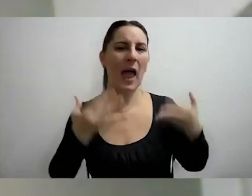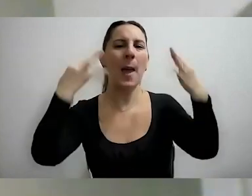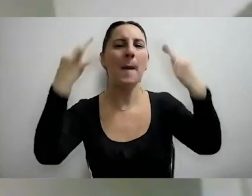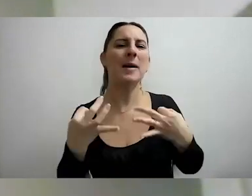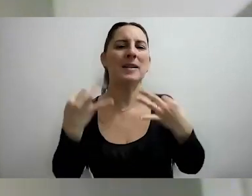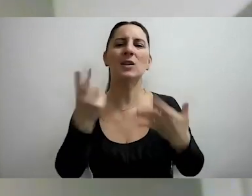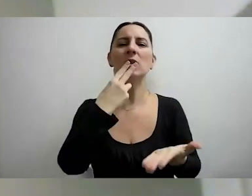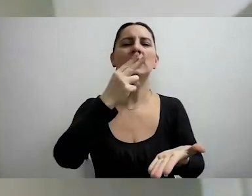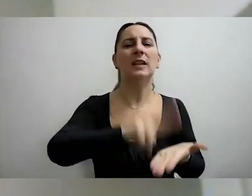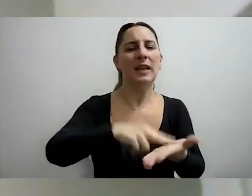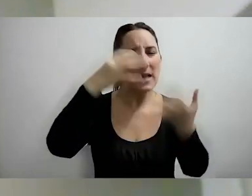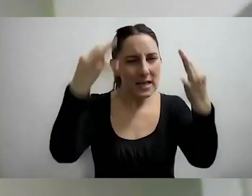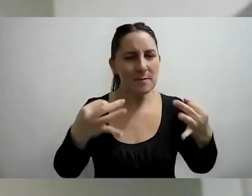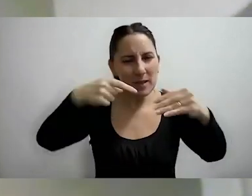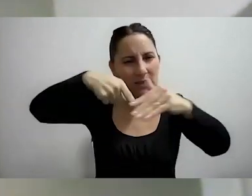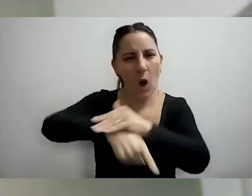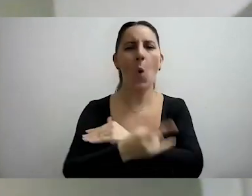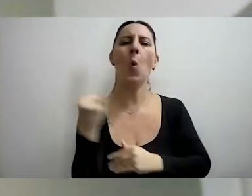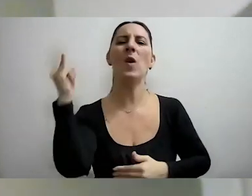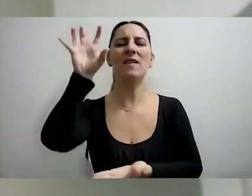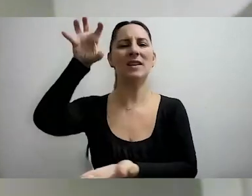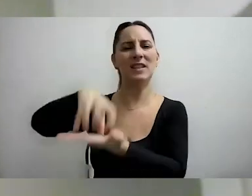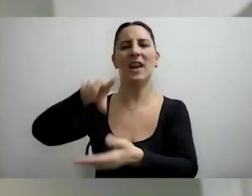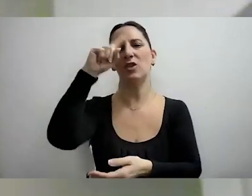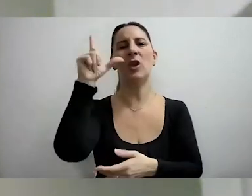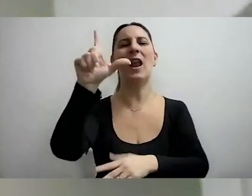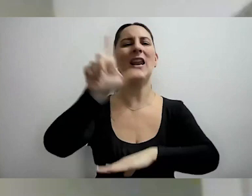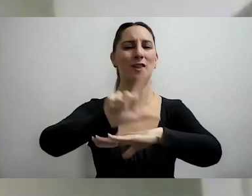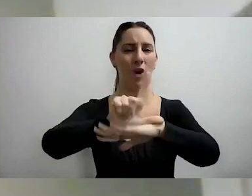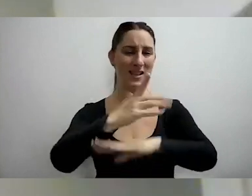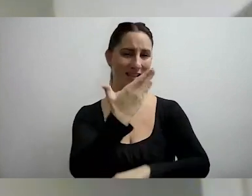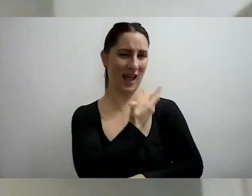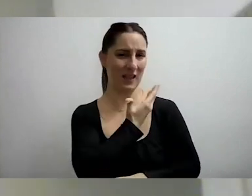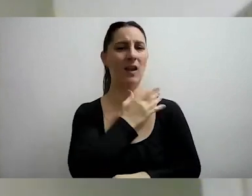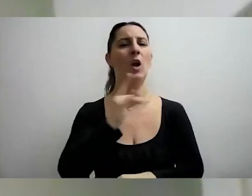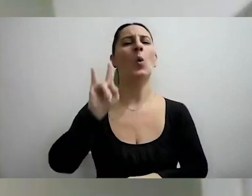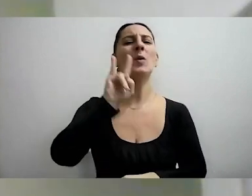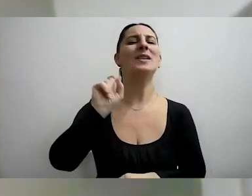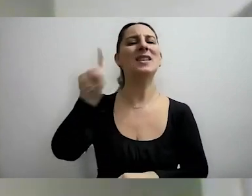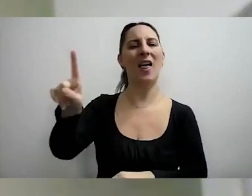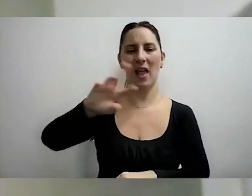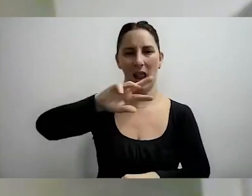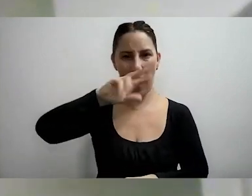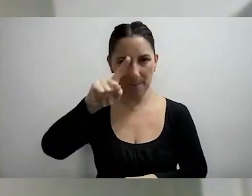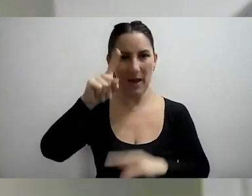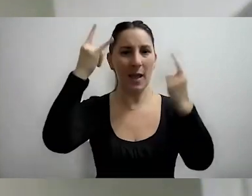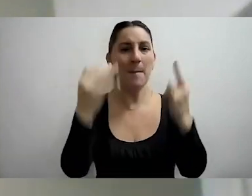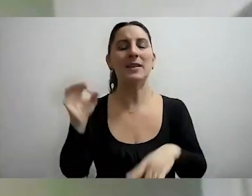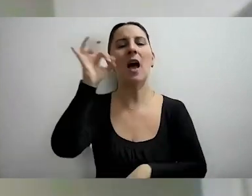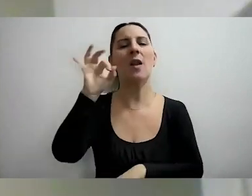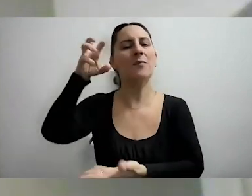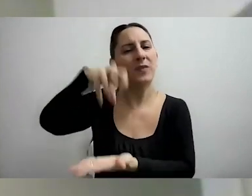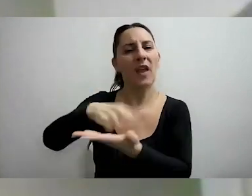tributación que se dicta en la Universidad Nacional del Litoral Santa Fe y en la Universidad Nacional de La Plata. Especialización en Derecho Tributario y